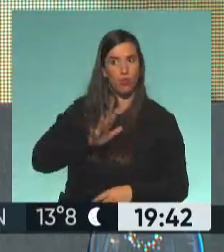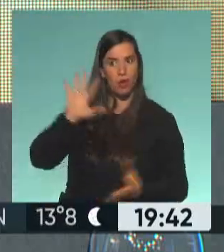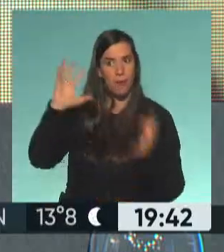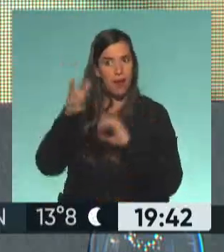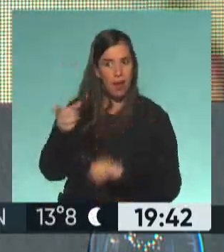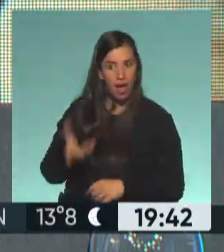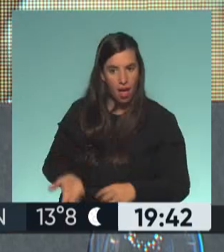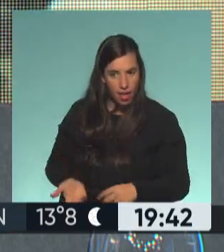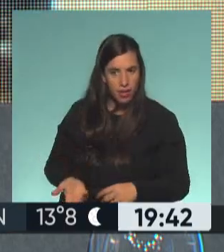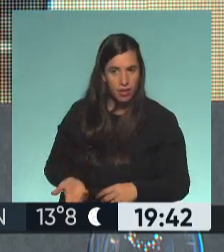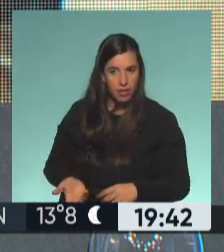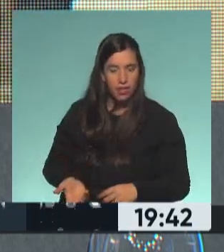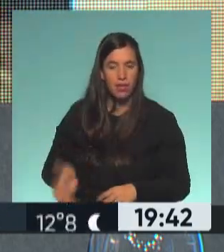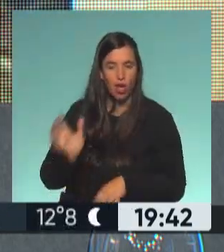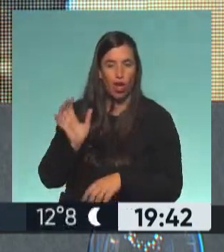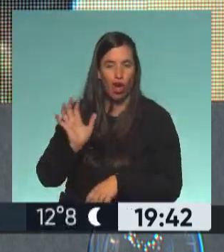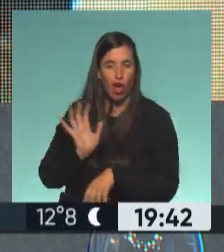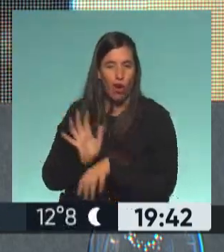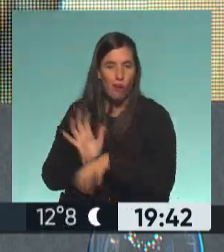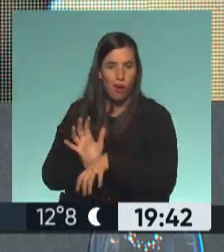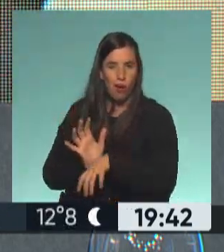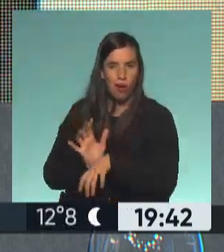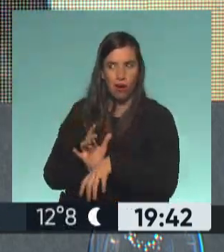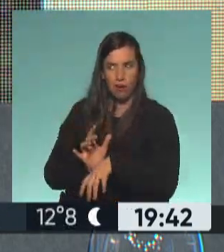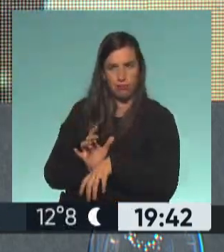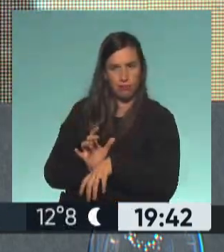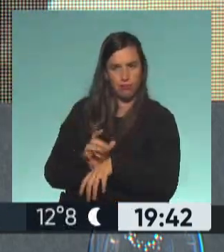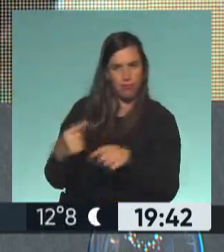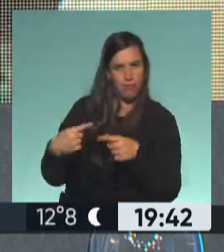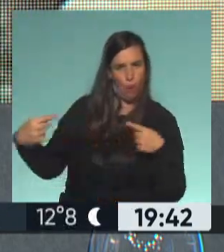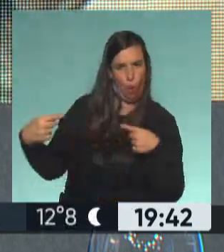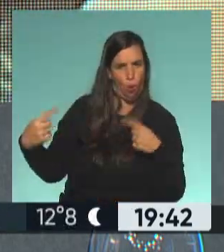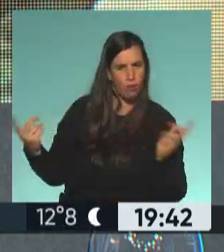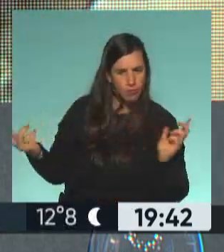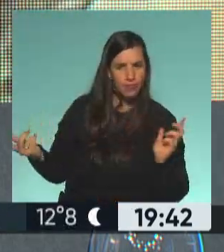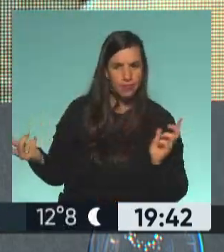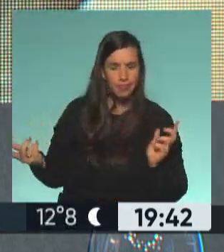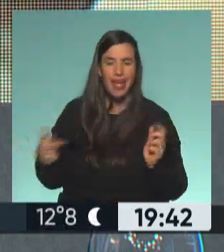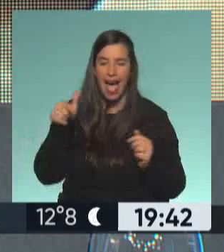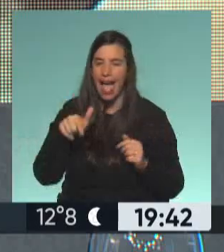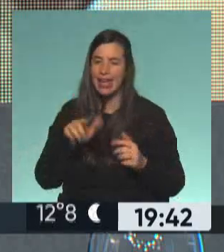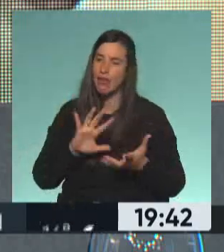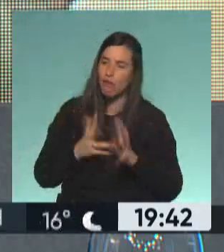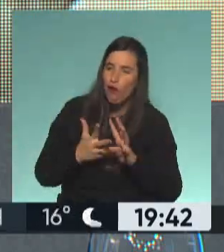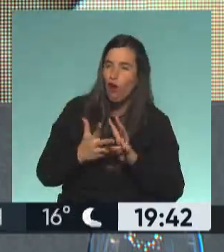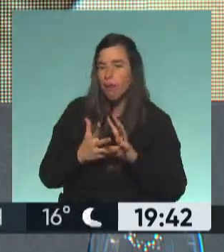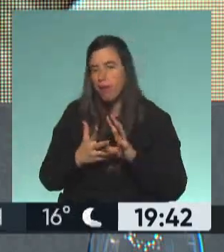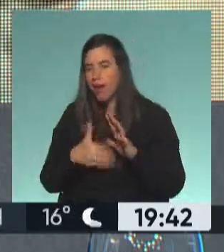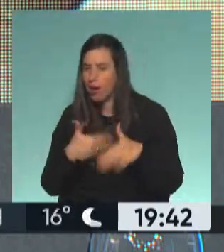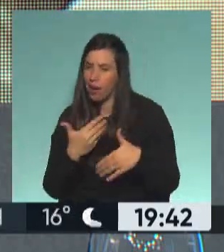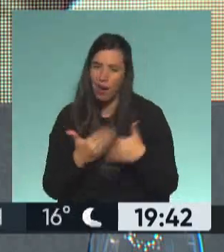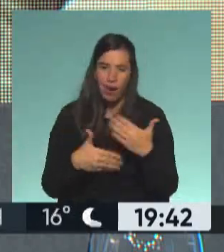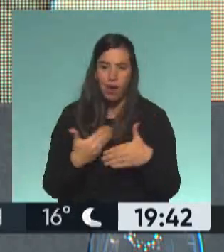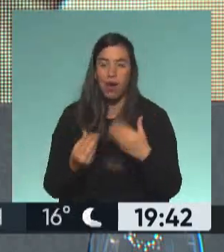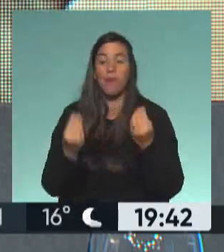como que lo repele, que no lo atrae. Entonces ahí también hay un juego porque seduce a un